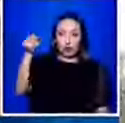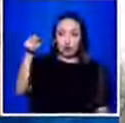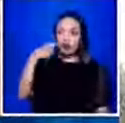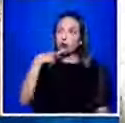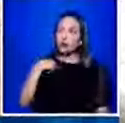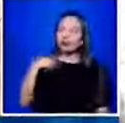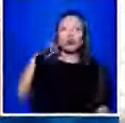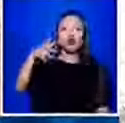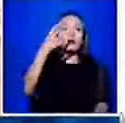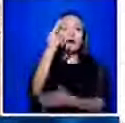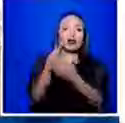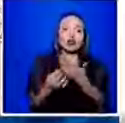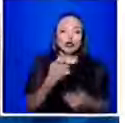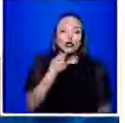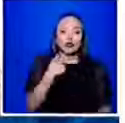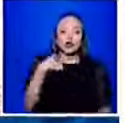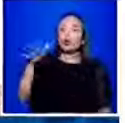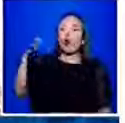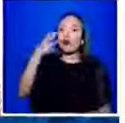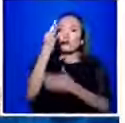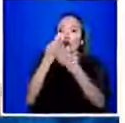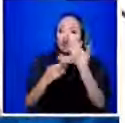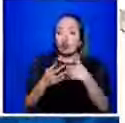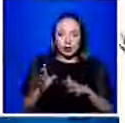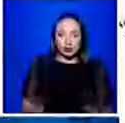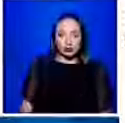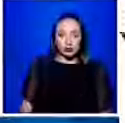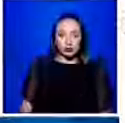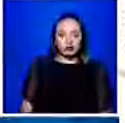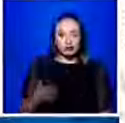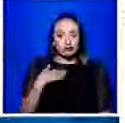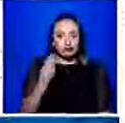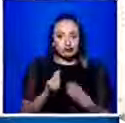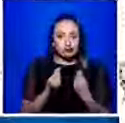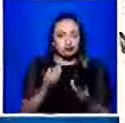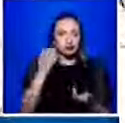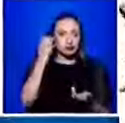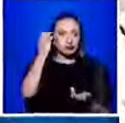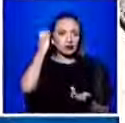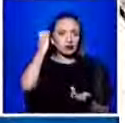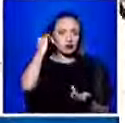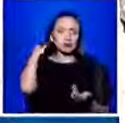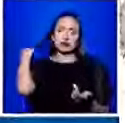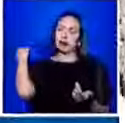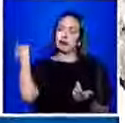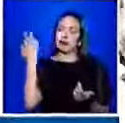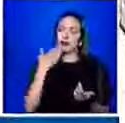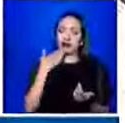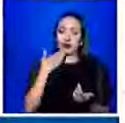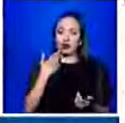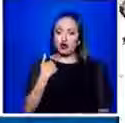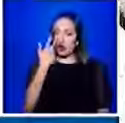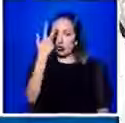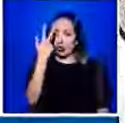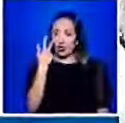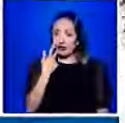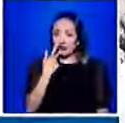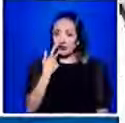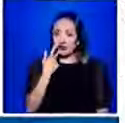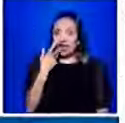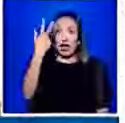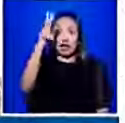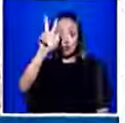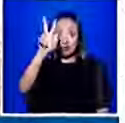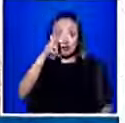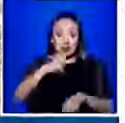presupuesto, que por eso no se hace el trabajo. Lo digo yo, las camionetas vi allá, yo tres veces vi las camionetas. Yo me iba